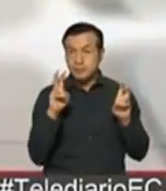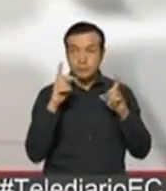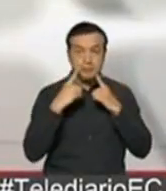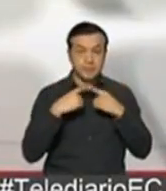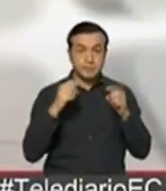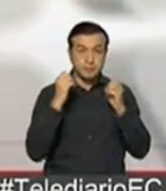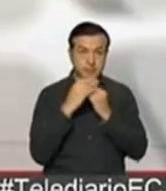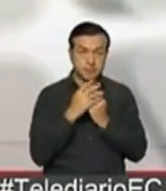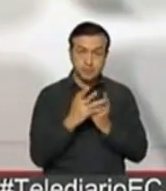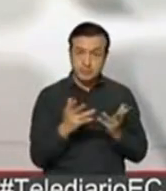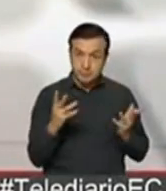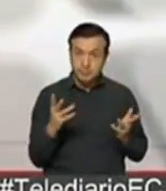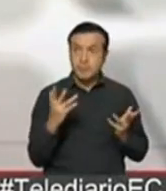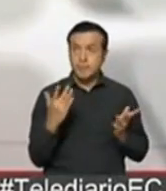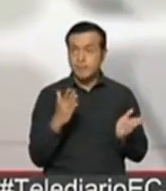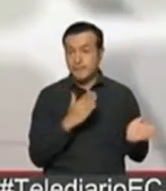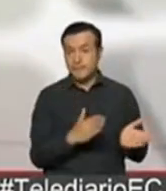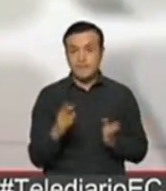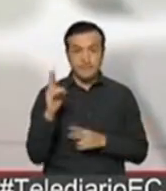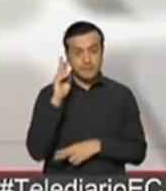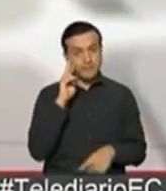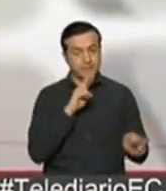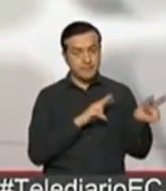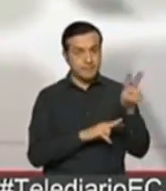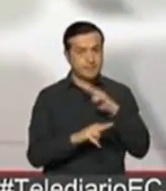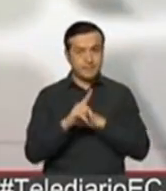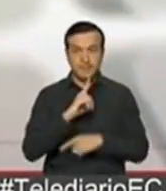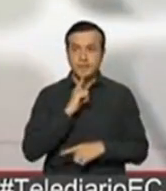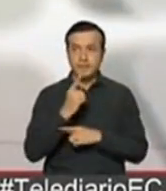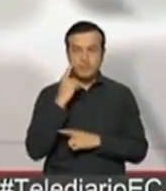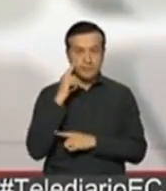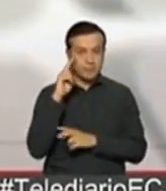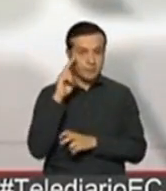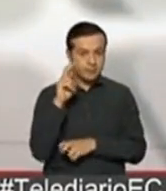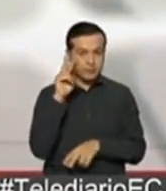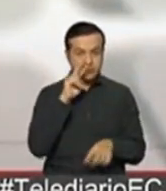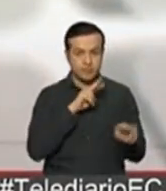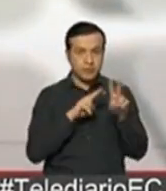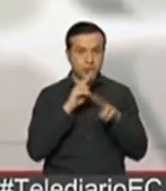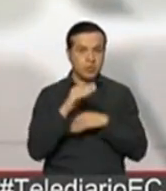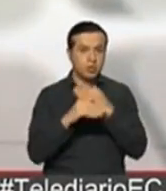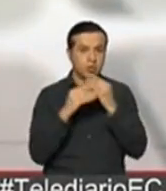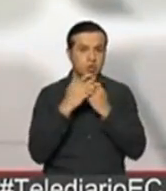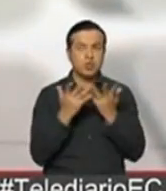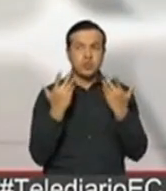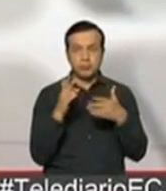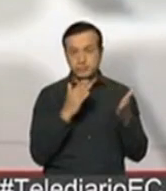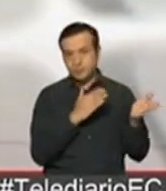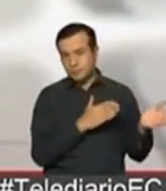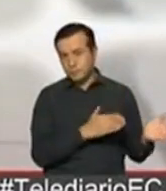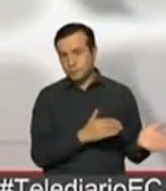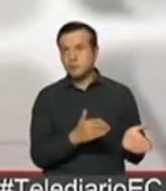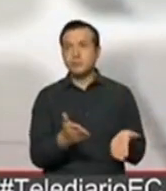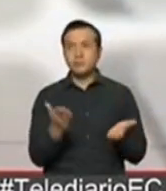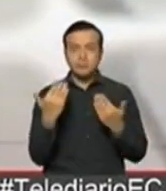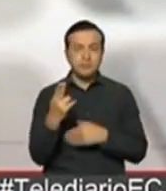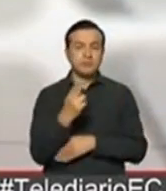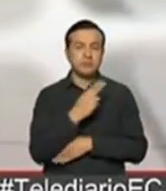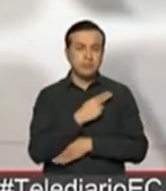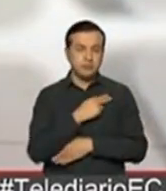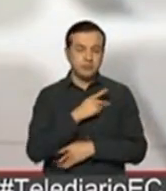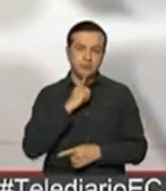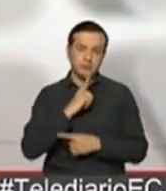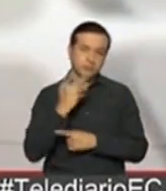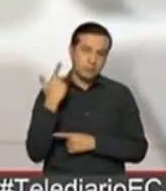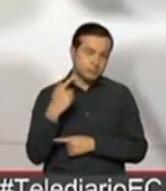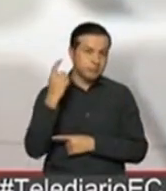de acuerdo entonces justamente la evaluación lo que hace es indagar este tipo de procesos académicos de la de las universidades